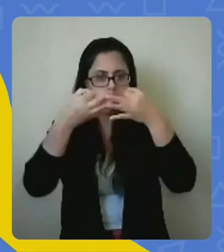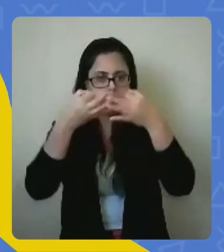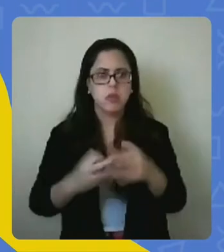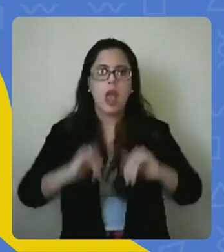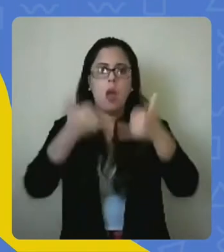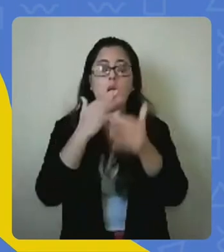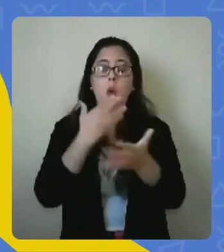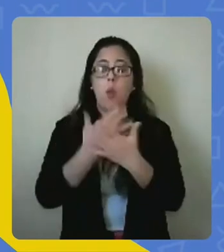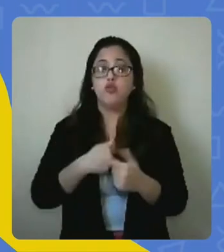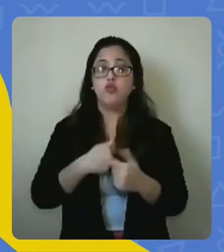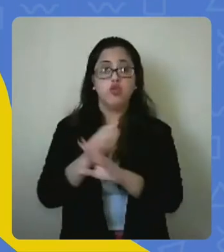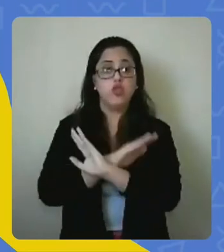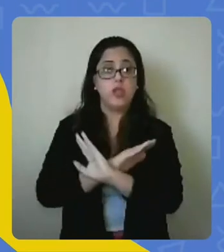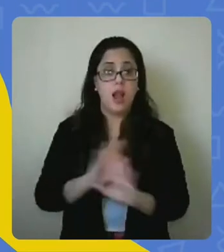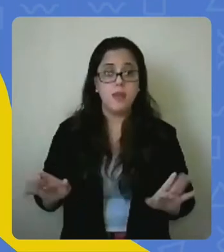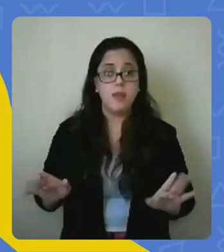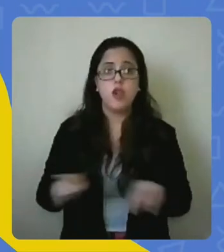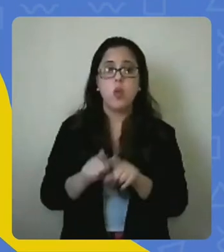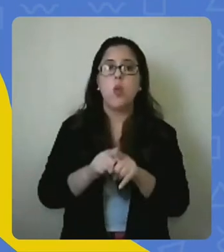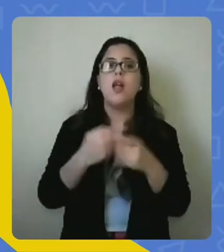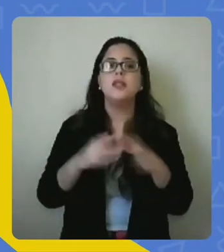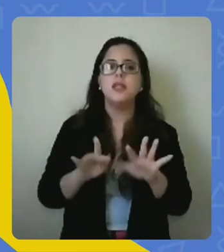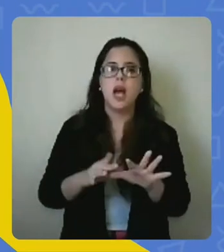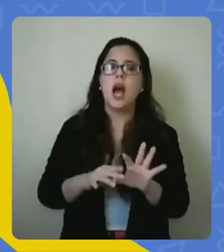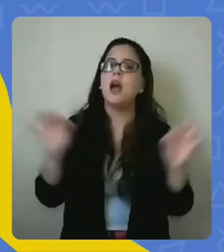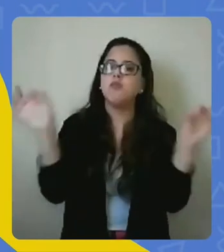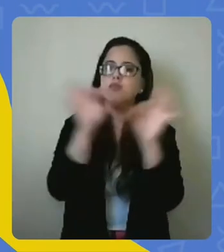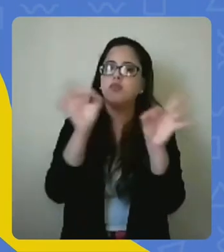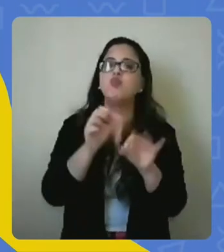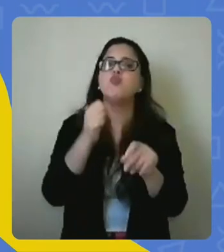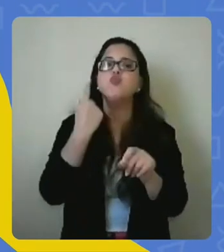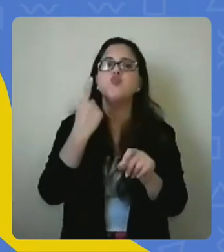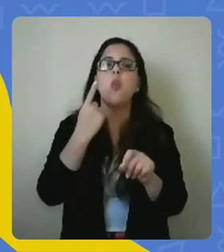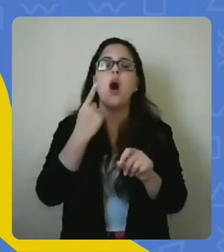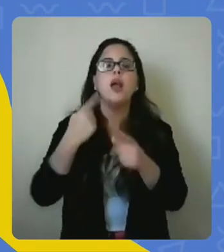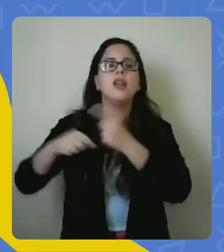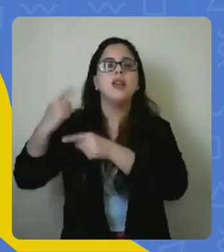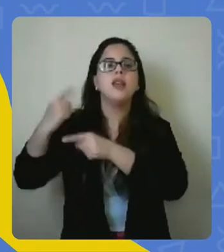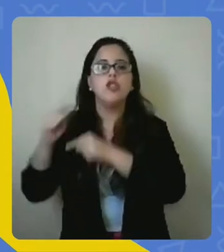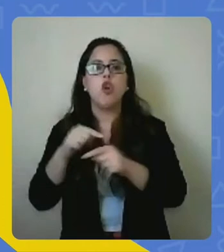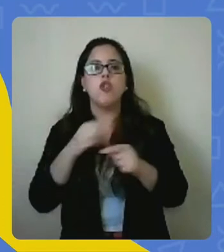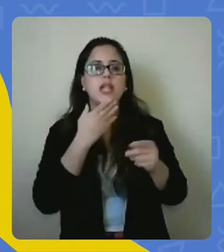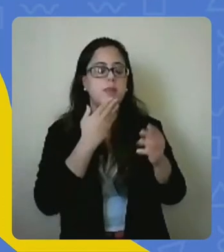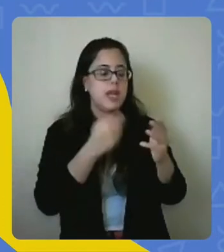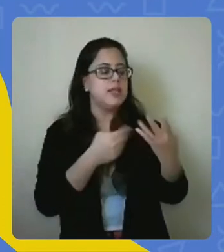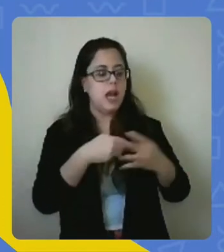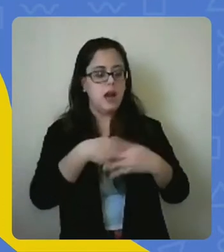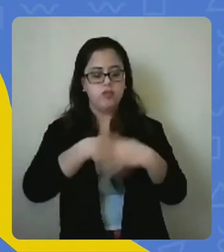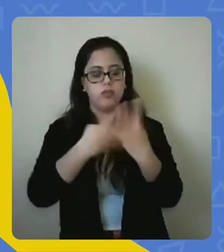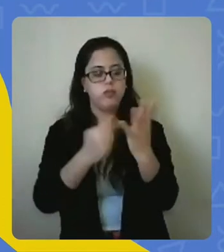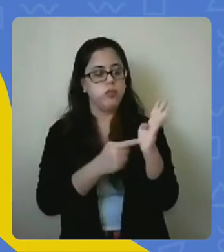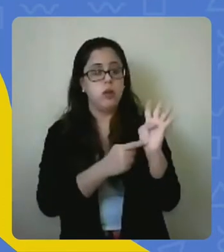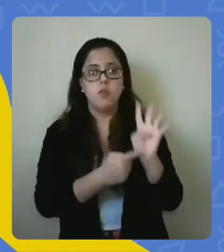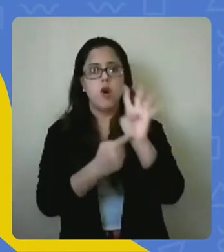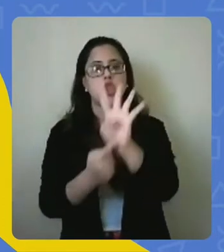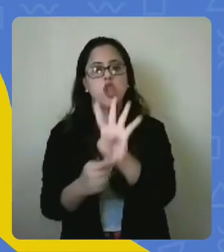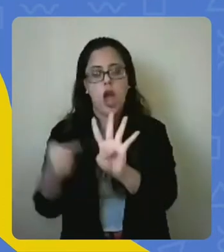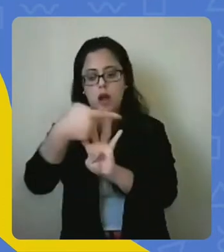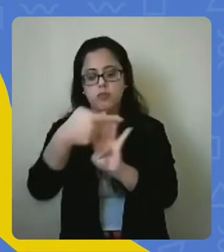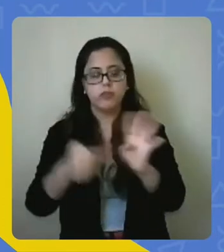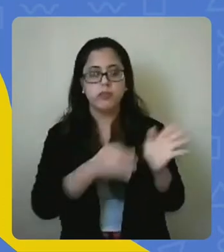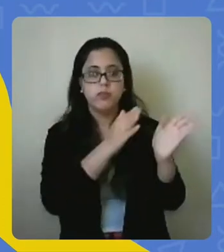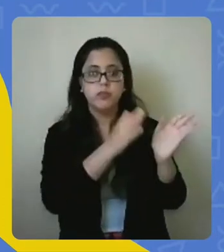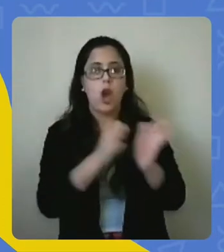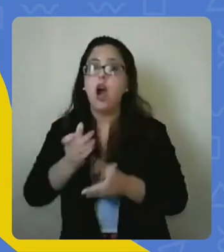que exponer cuál ha sido la historieta que elegí, mostrar cuál es su orden, contar lo que creo que está pasando, y también